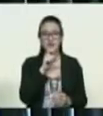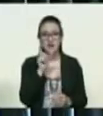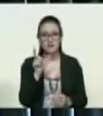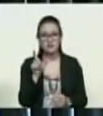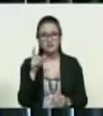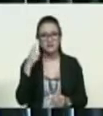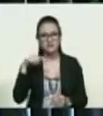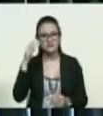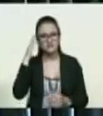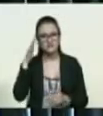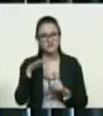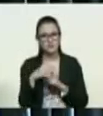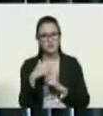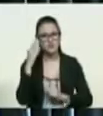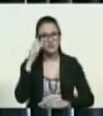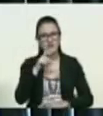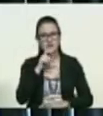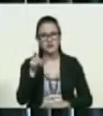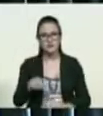de esta situación. ¿Quién?